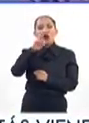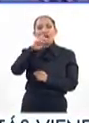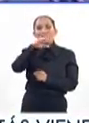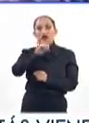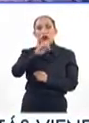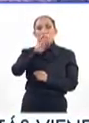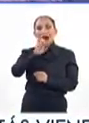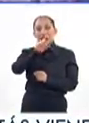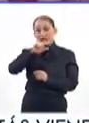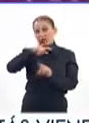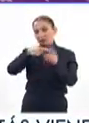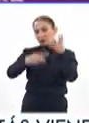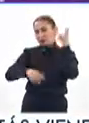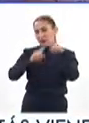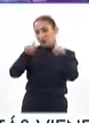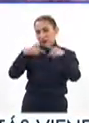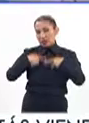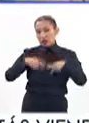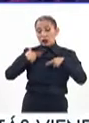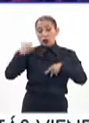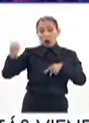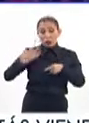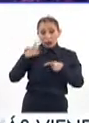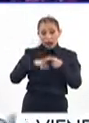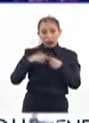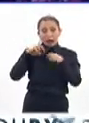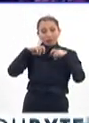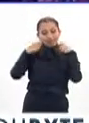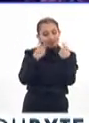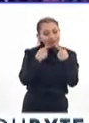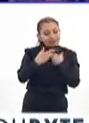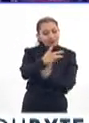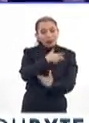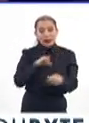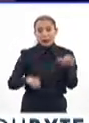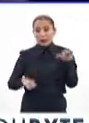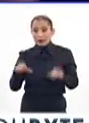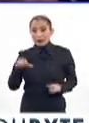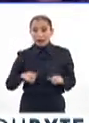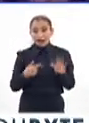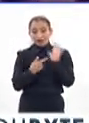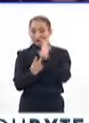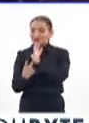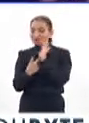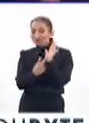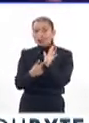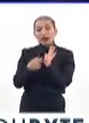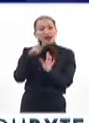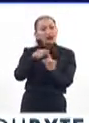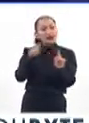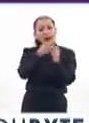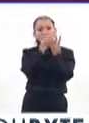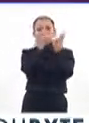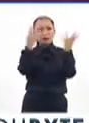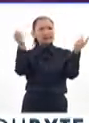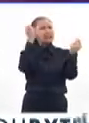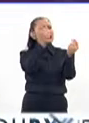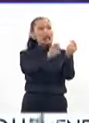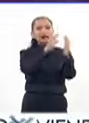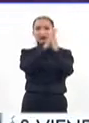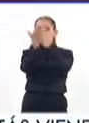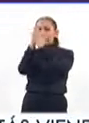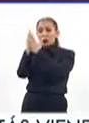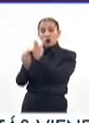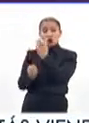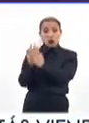Barrera, entre otros, quienes a través de conferencias, mesas de trabajo y actividades escénicas presentaron un panorama sobre la